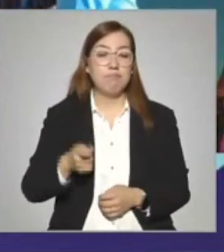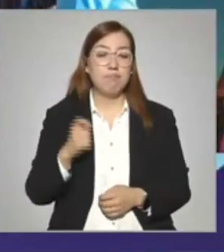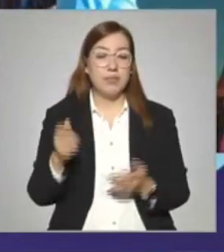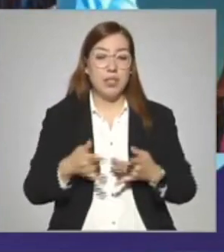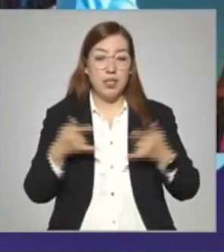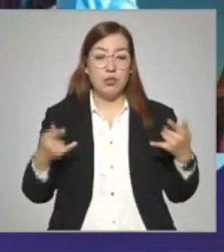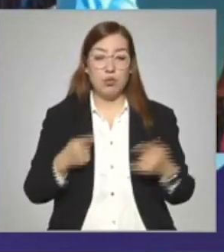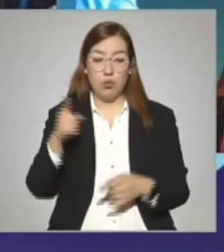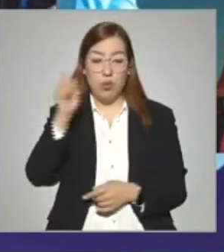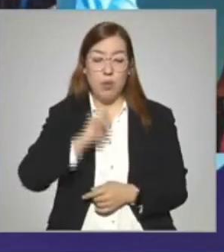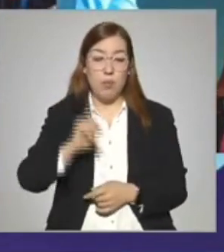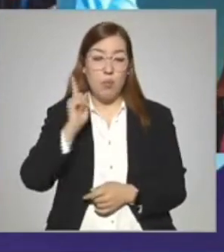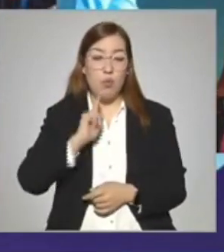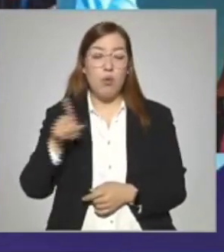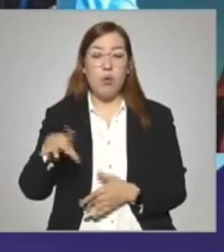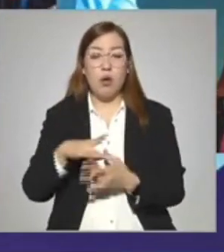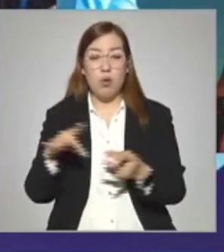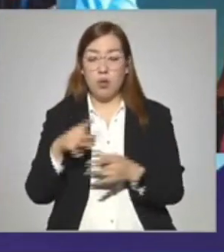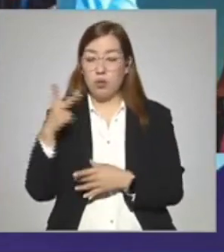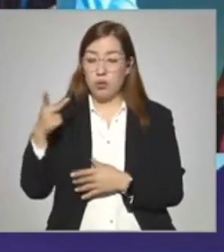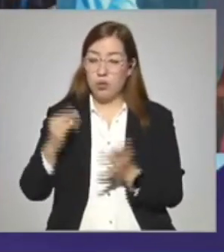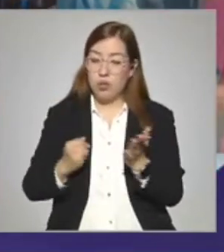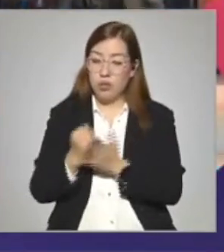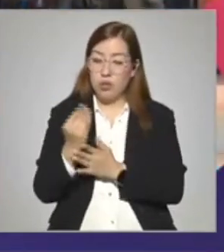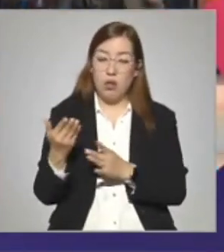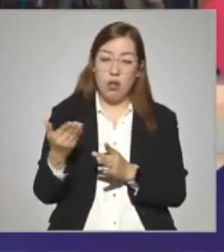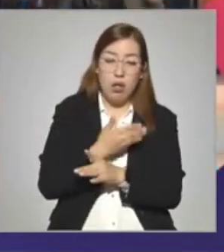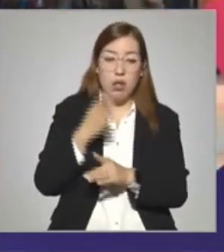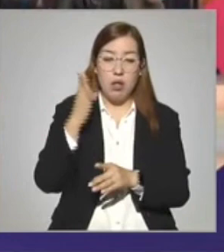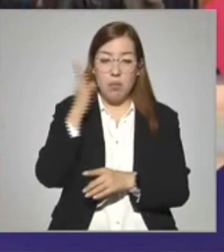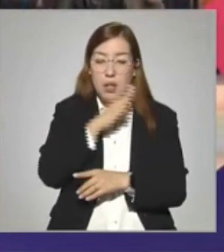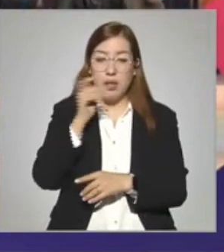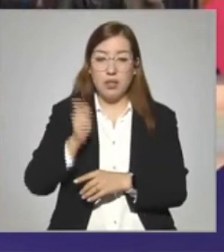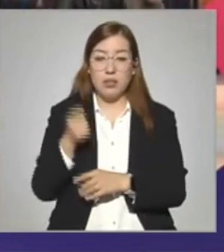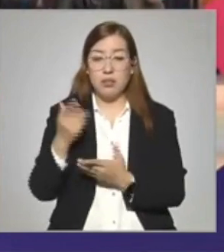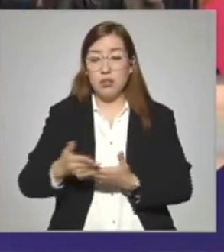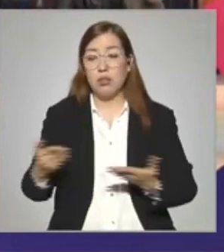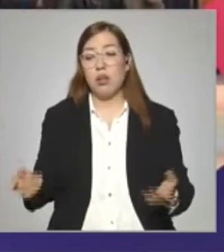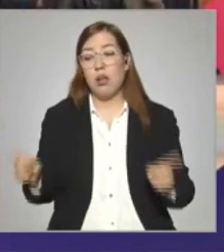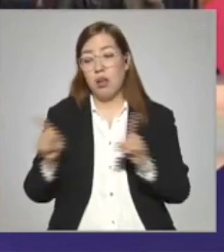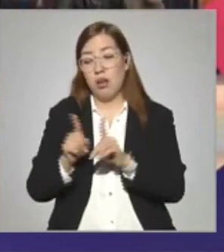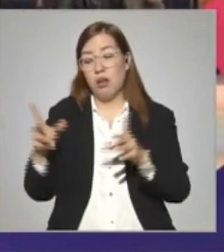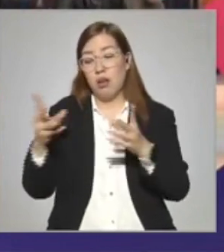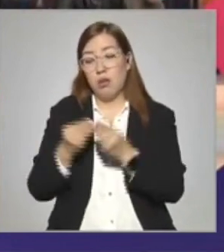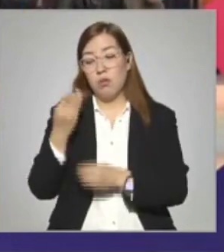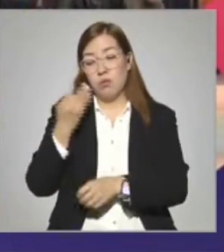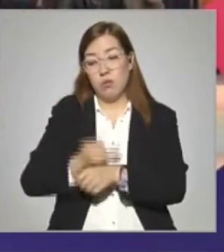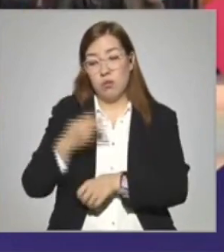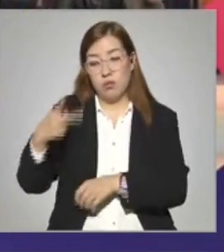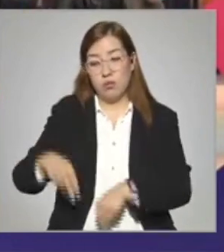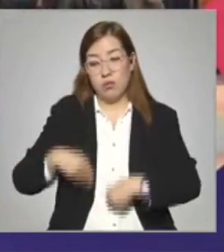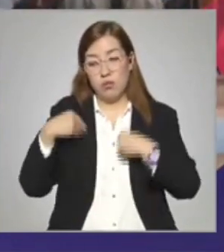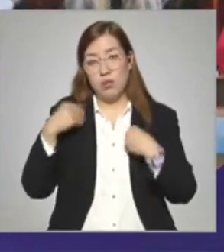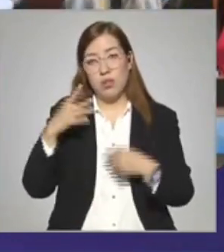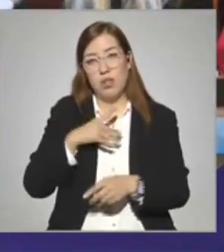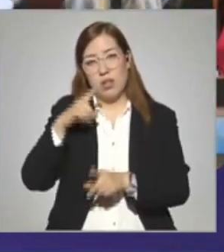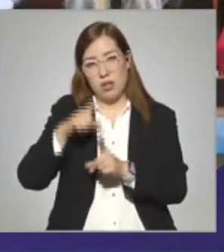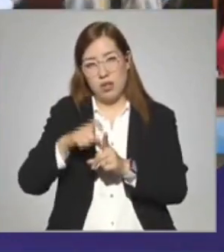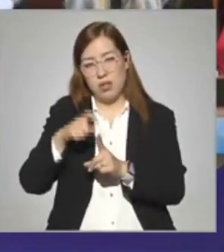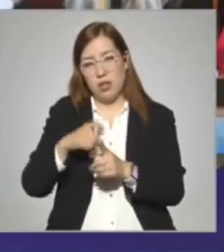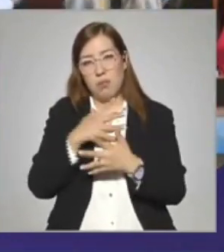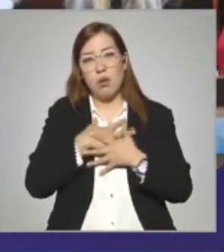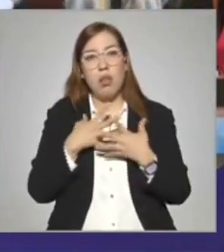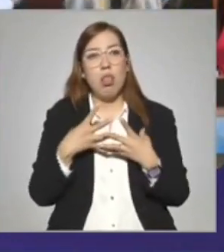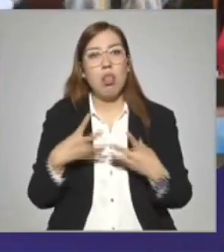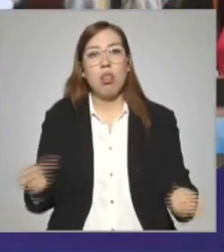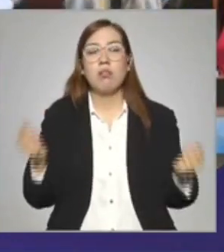una mujer que nos cuenta que las malas decisiones en el amor la han llevado a estar justamente donde está. Una crítica al amor líquido